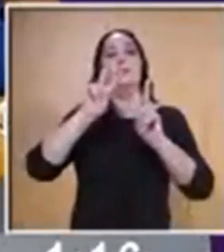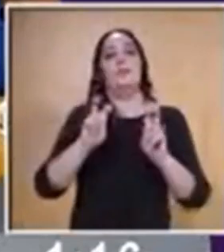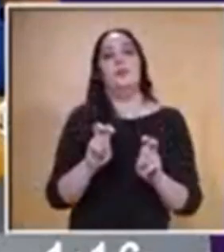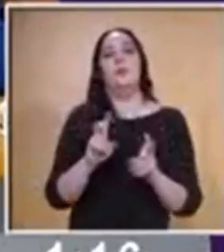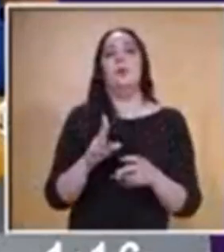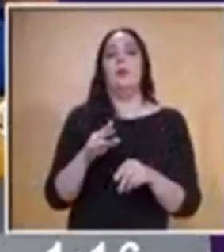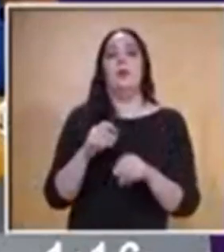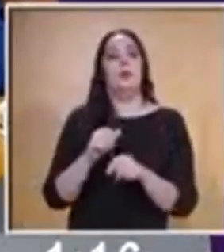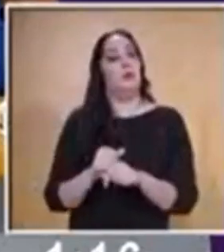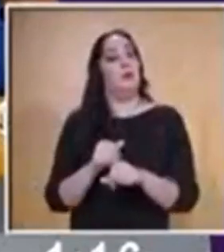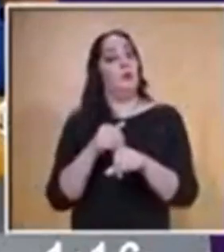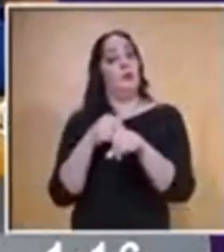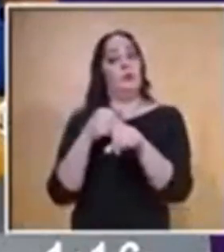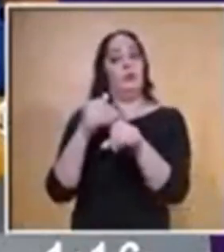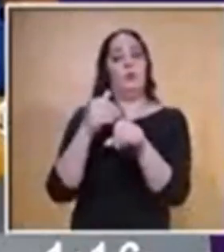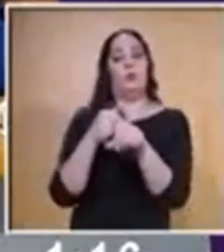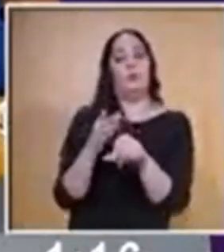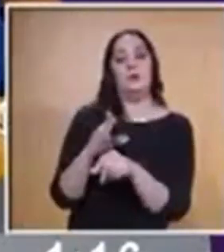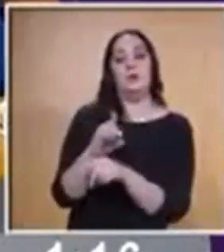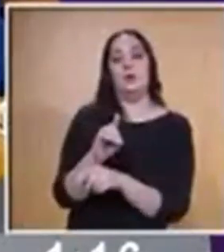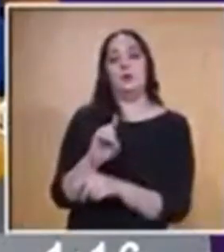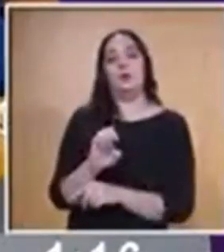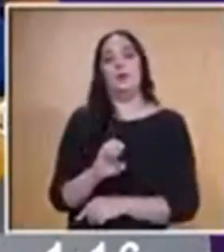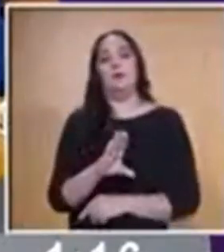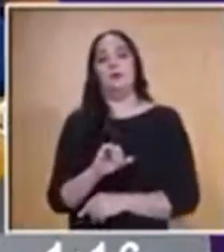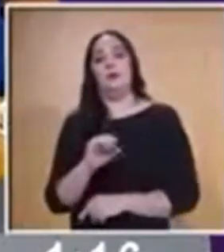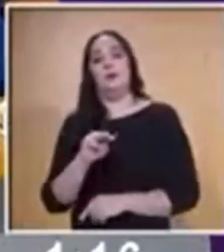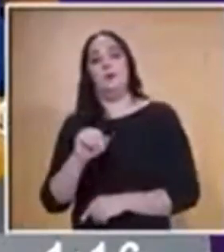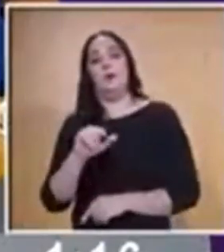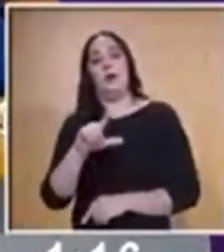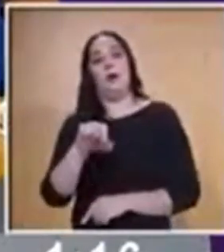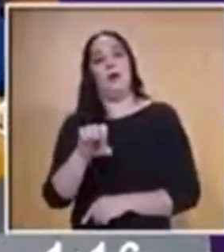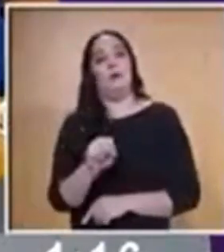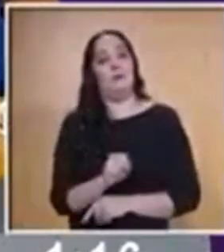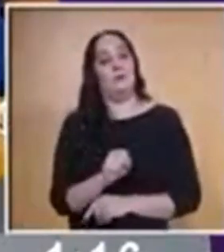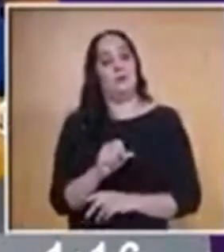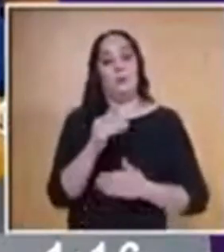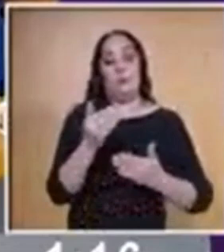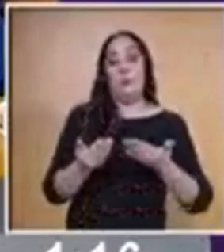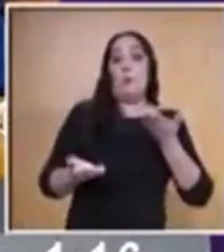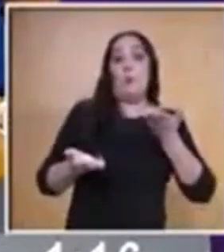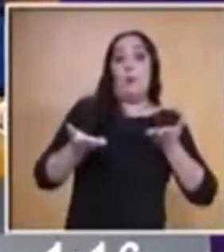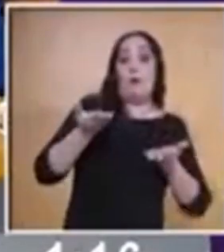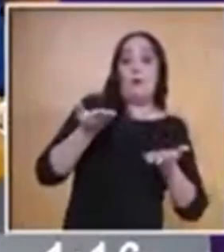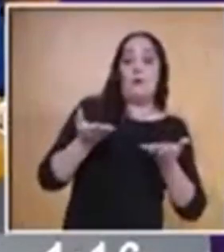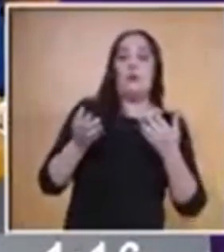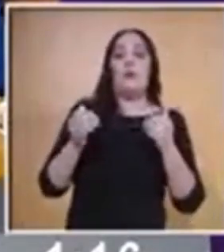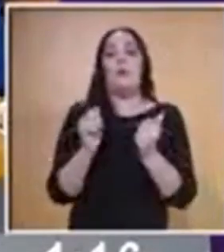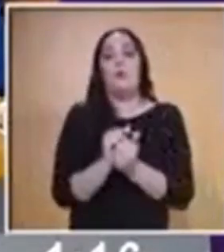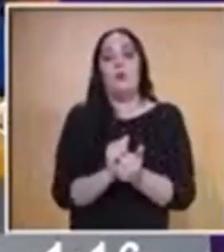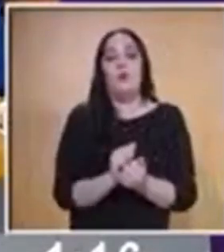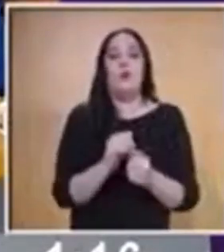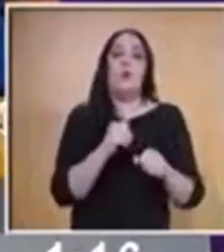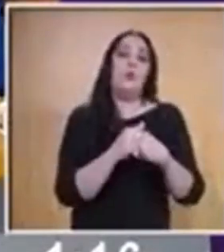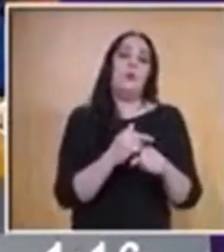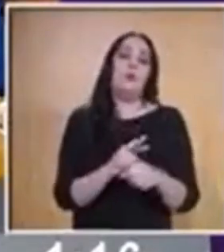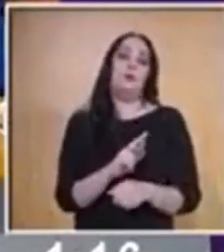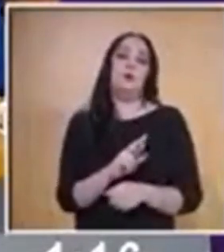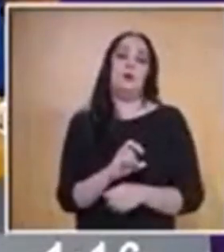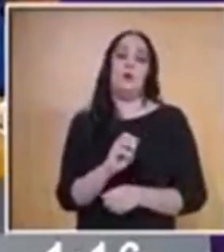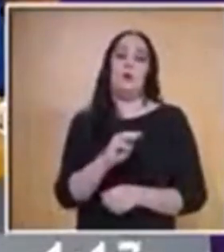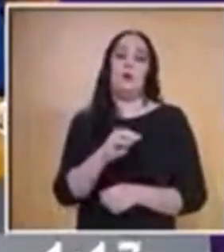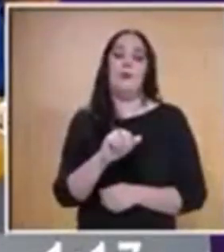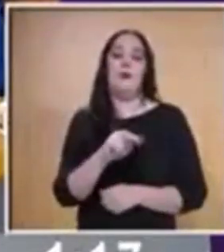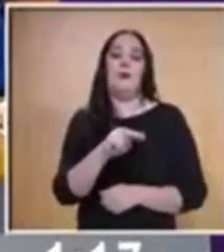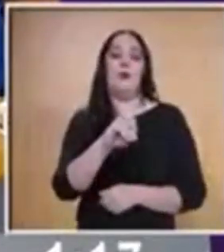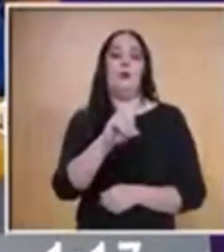de numeración decimal y poderlo comparar con el sistema de numeración romano. Vamos a iniciar con los